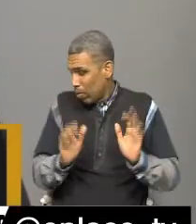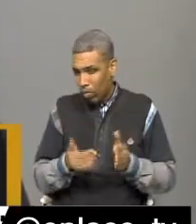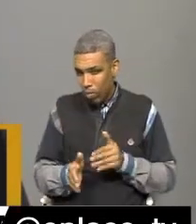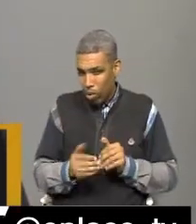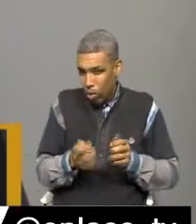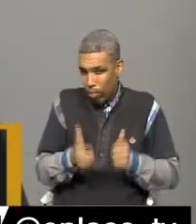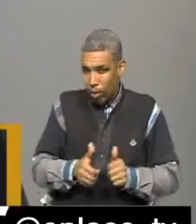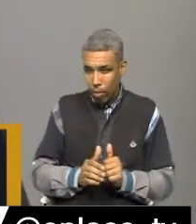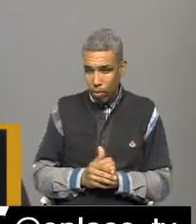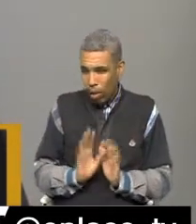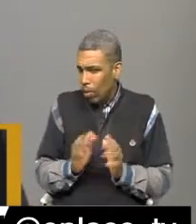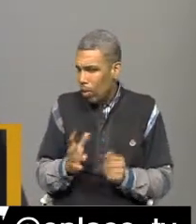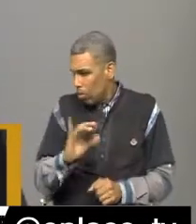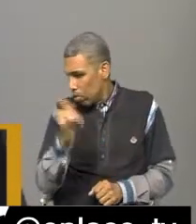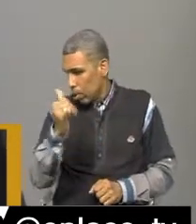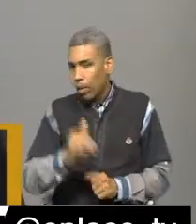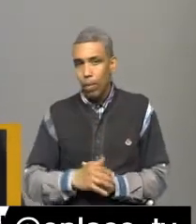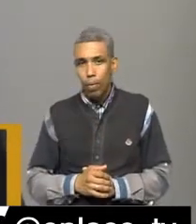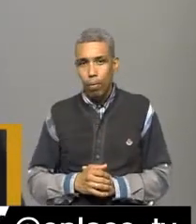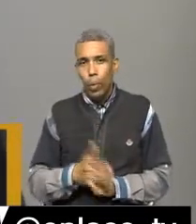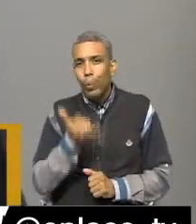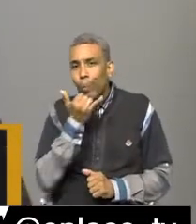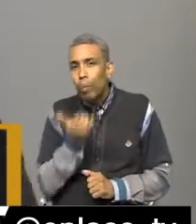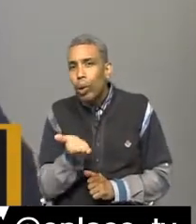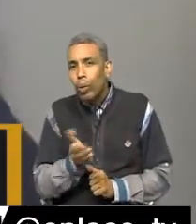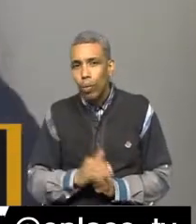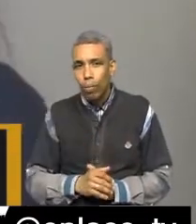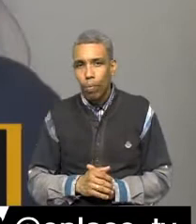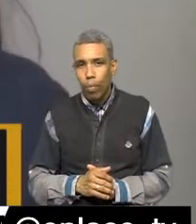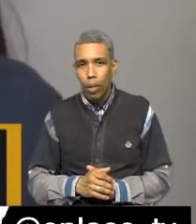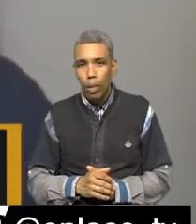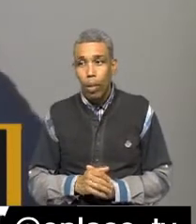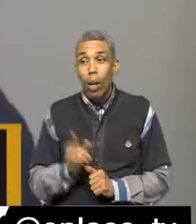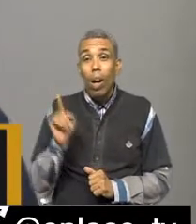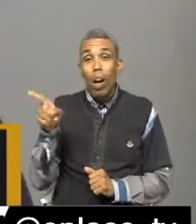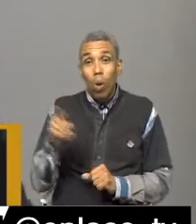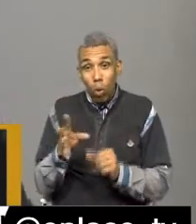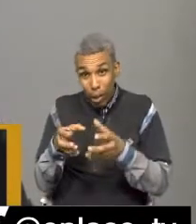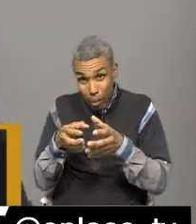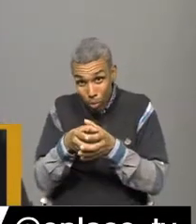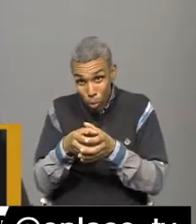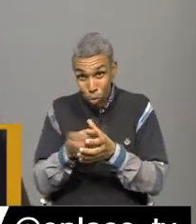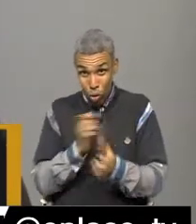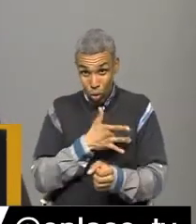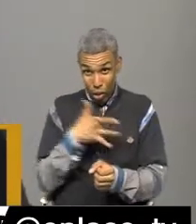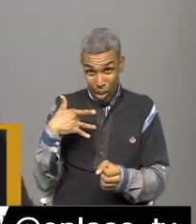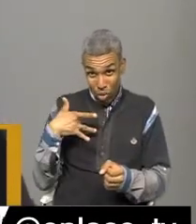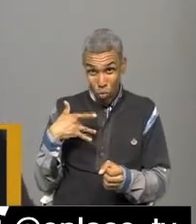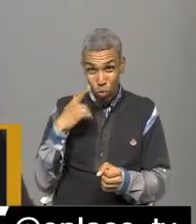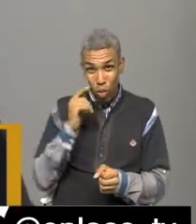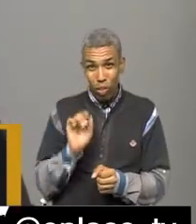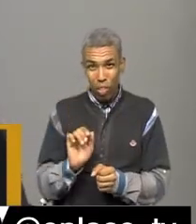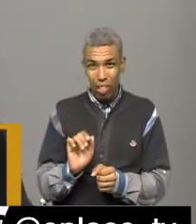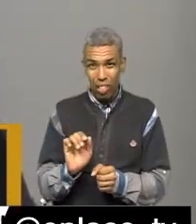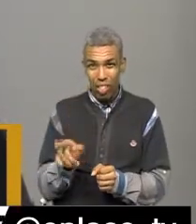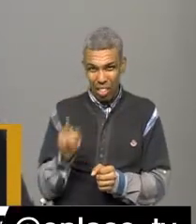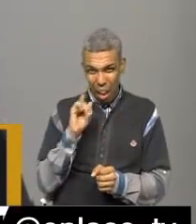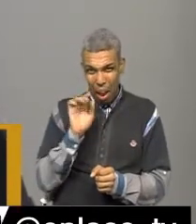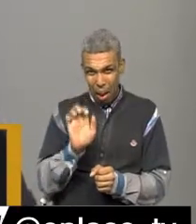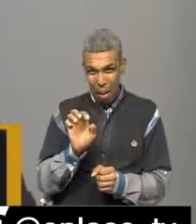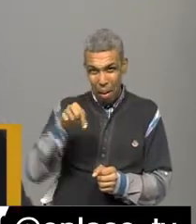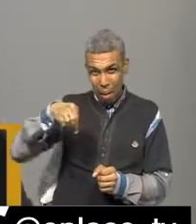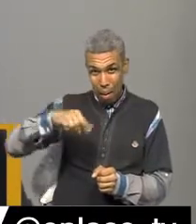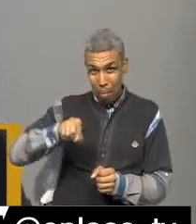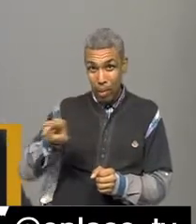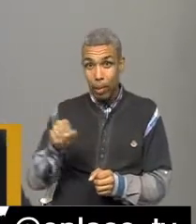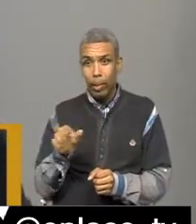dar, ¿cómo es la respuesta que le dan al hospital? No tienen proveedor. Para mi entender, proveedor creo que es transporte o ambulancia o,